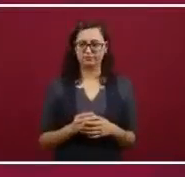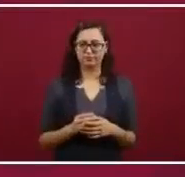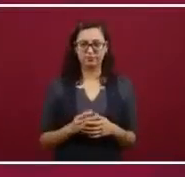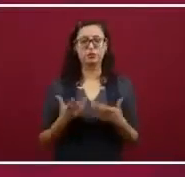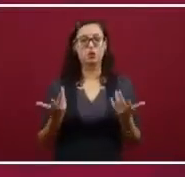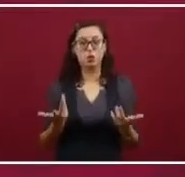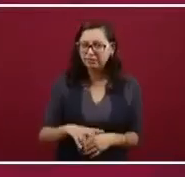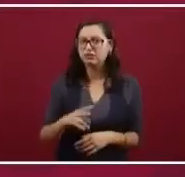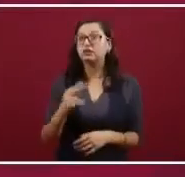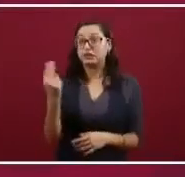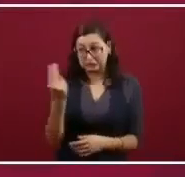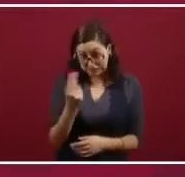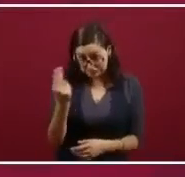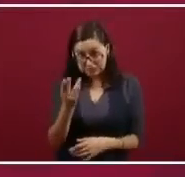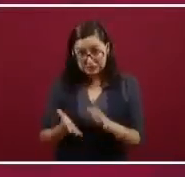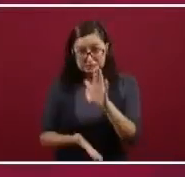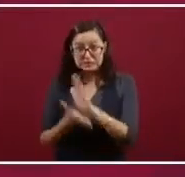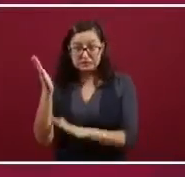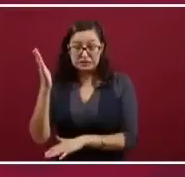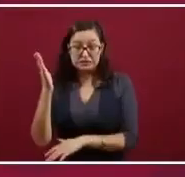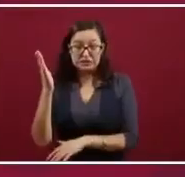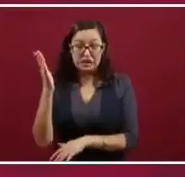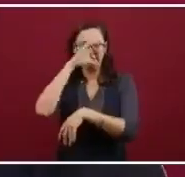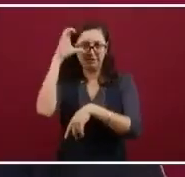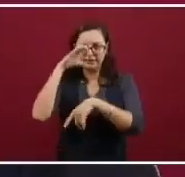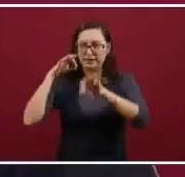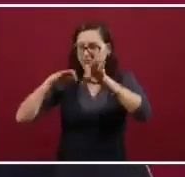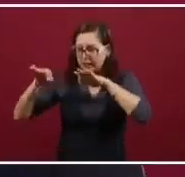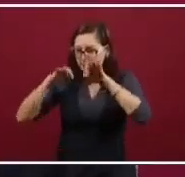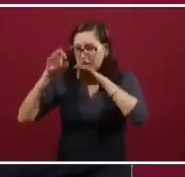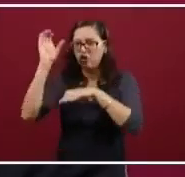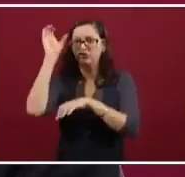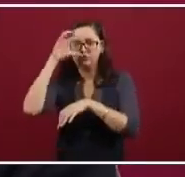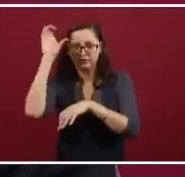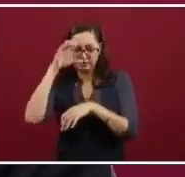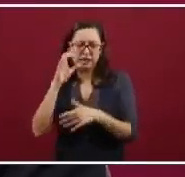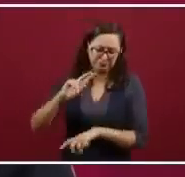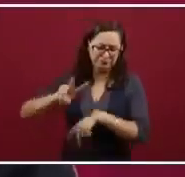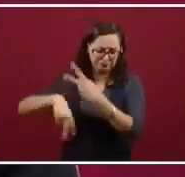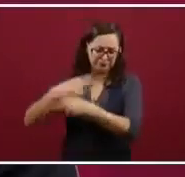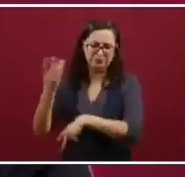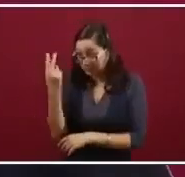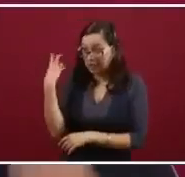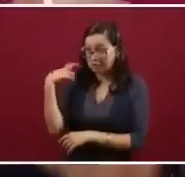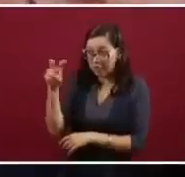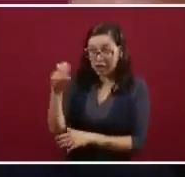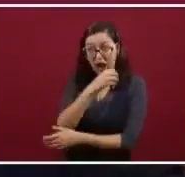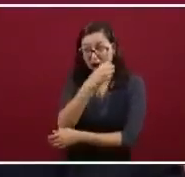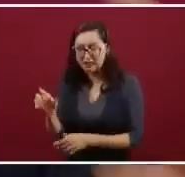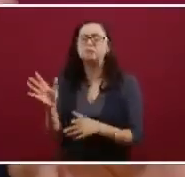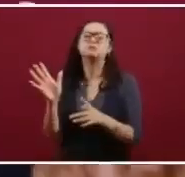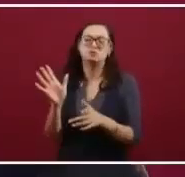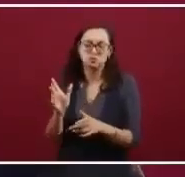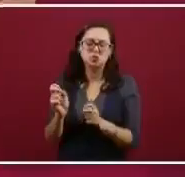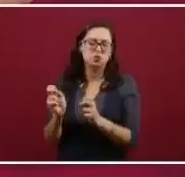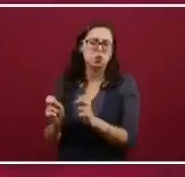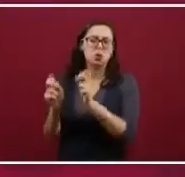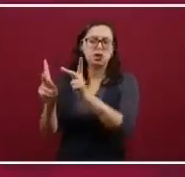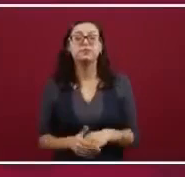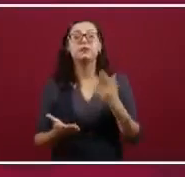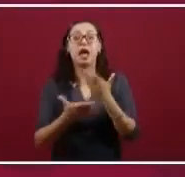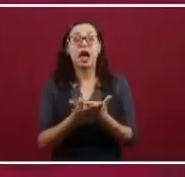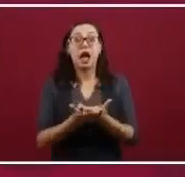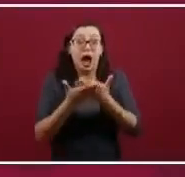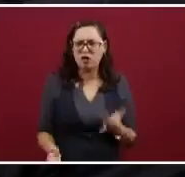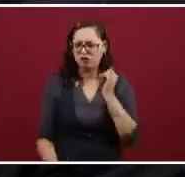se necesite hacer, en este caso para beneficio de la ciencia, y que requiera del viaje. viaje, porque pues ahora se pueden hacer las cosas